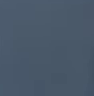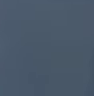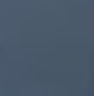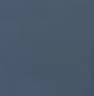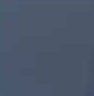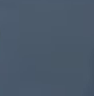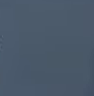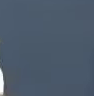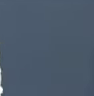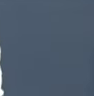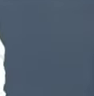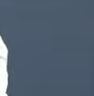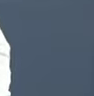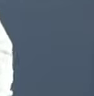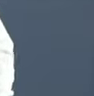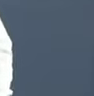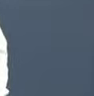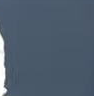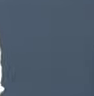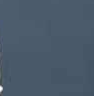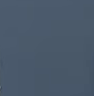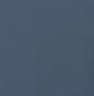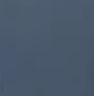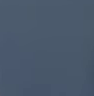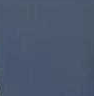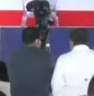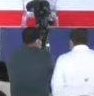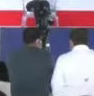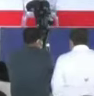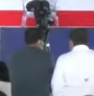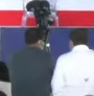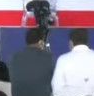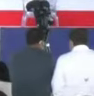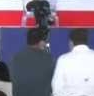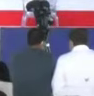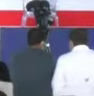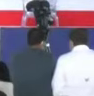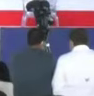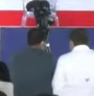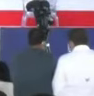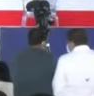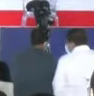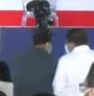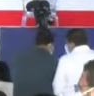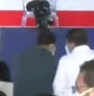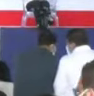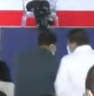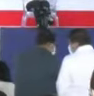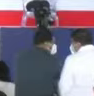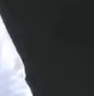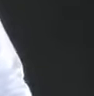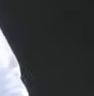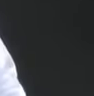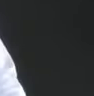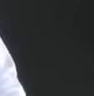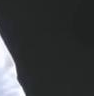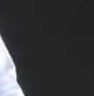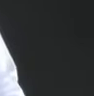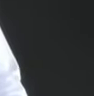República nuestro compañero y amigo Luis Abinader, quien, aunque llevaba mascarillas en el